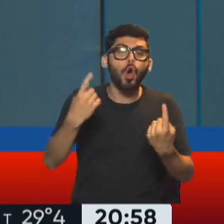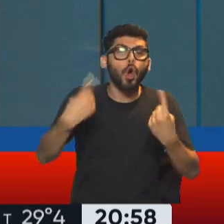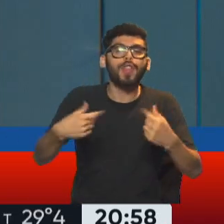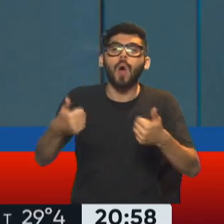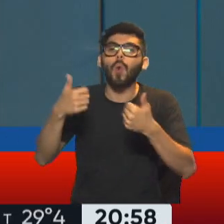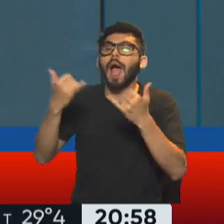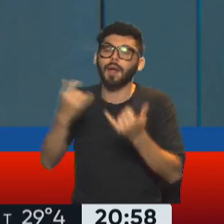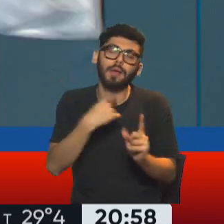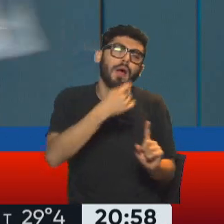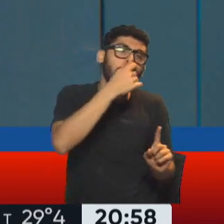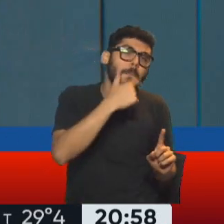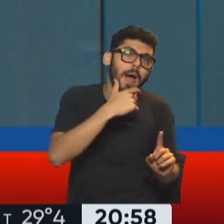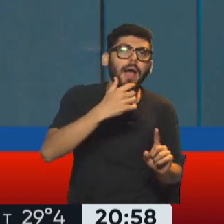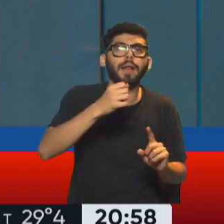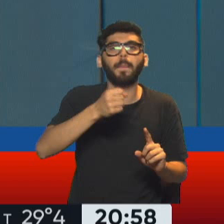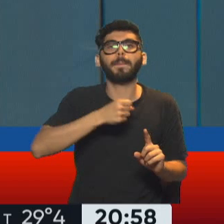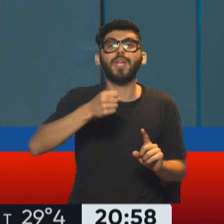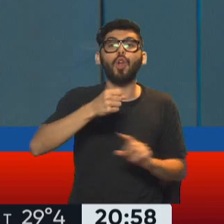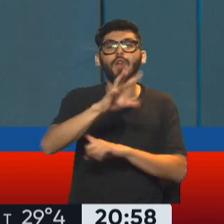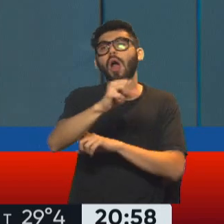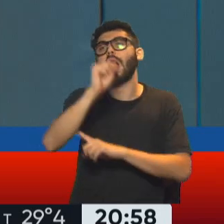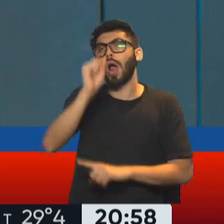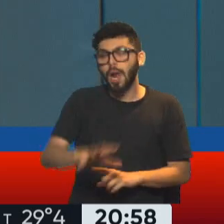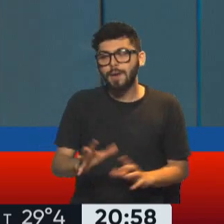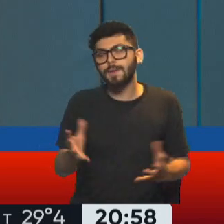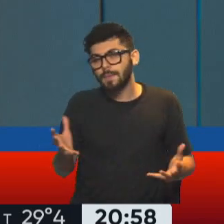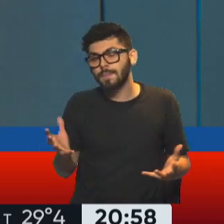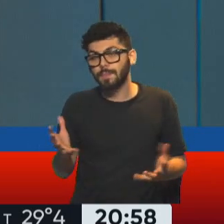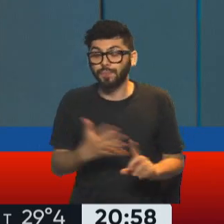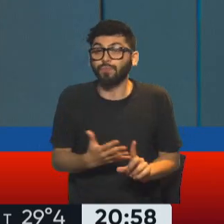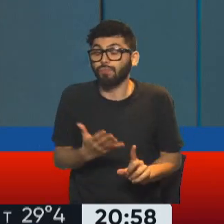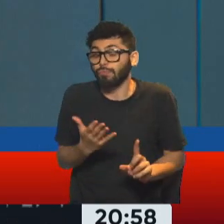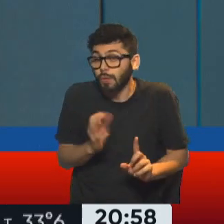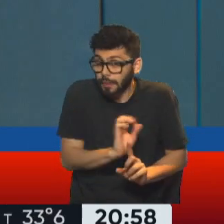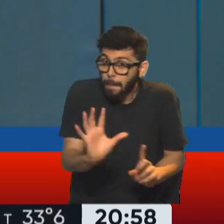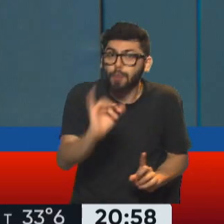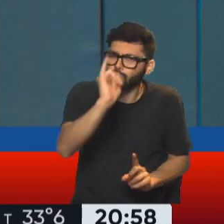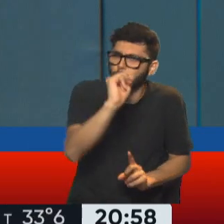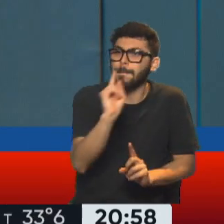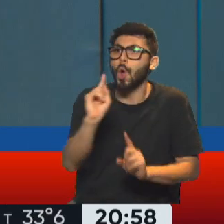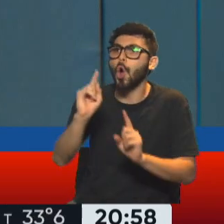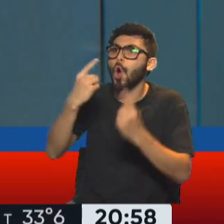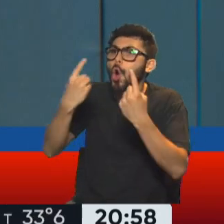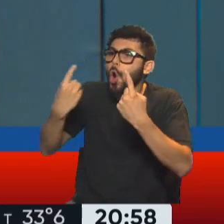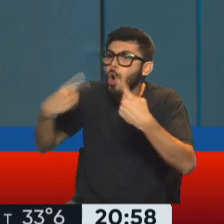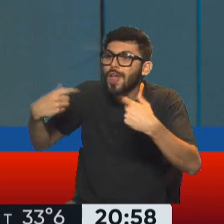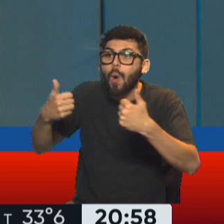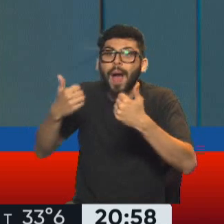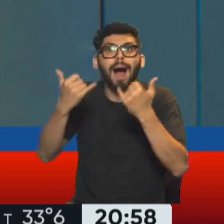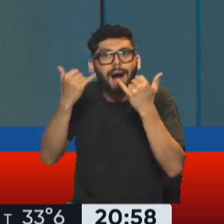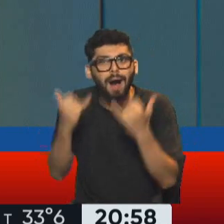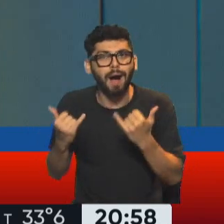que Macri le tiró el micrófono, digamos, que es repudiable, pasan cosas buenas.